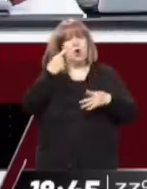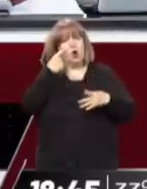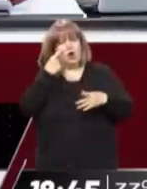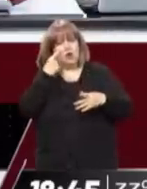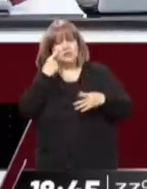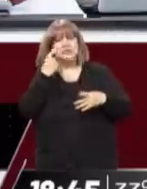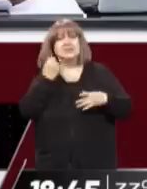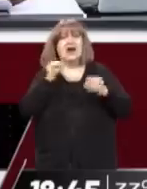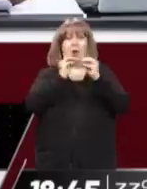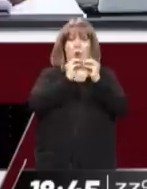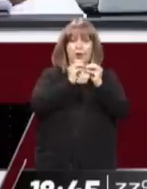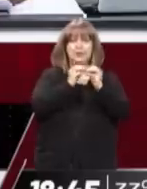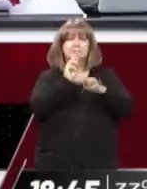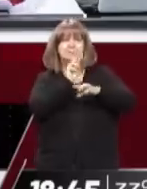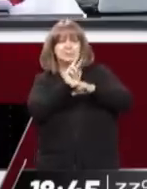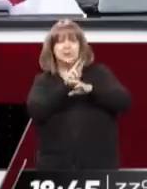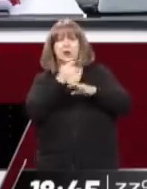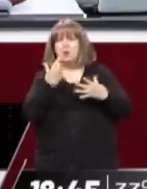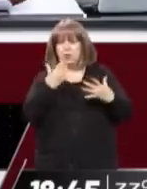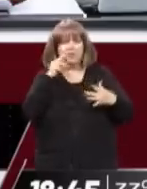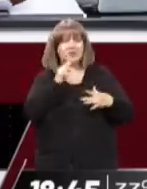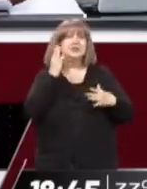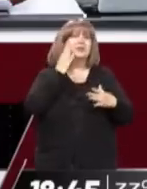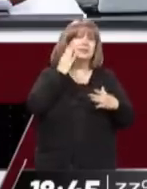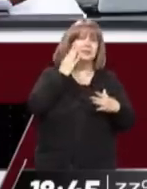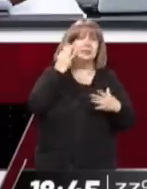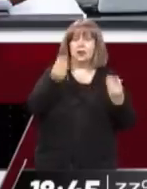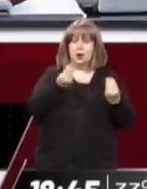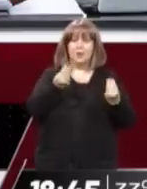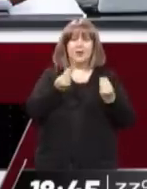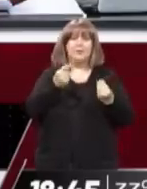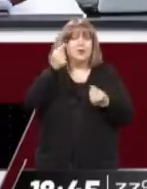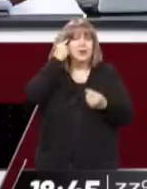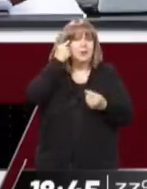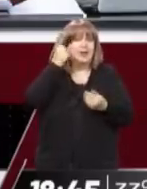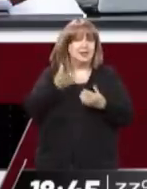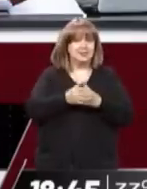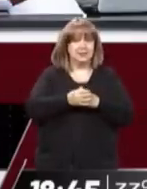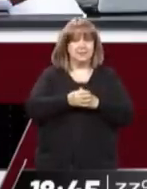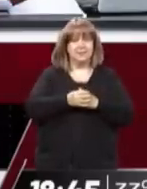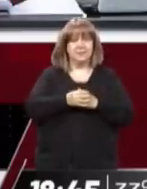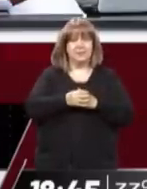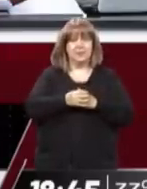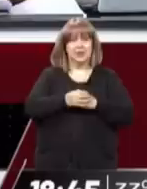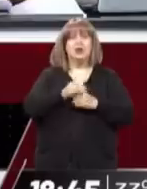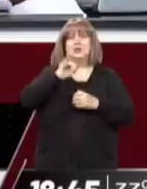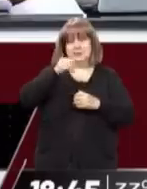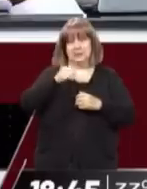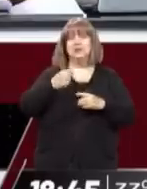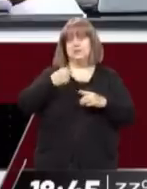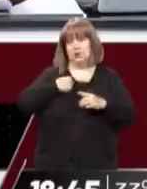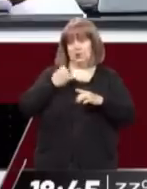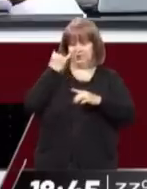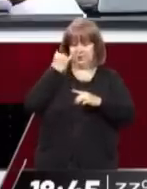muchas características, actitudes o analizando. Y bueno, qué bueno poderlo compartir con vos también. Sí, ayer y antes de ayer